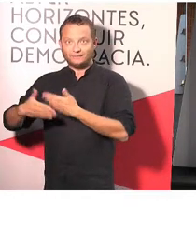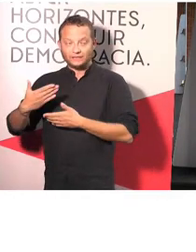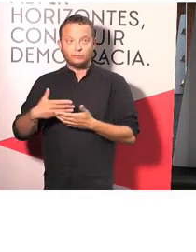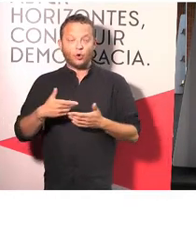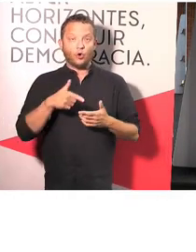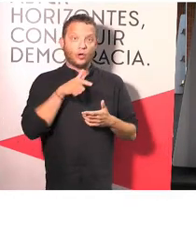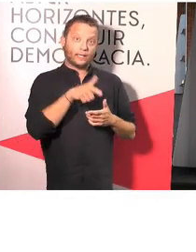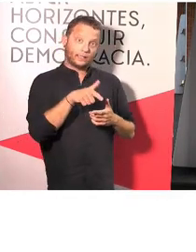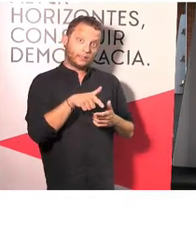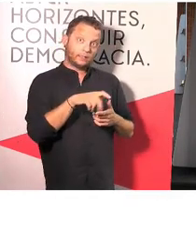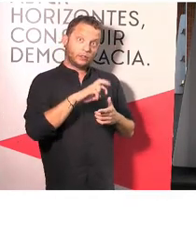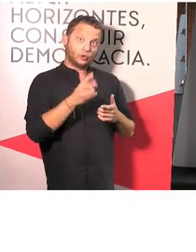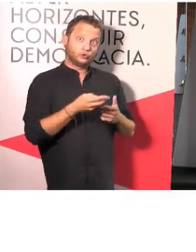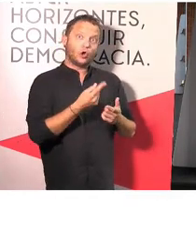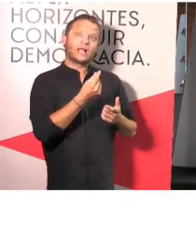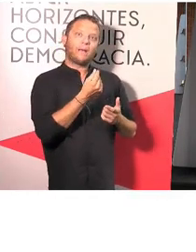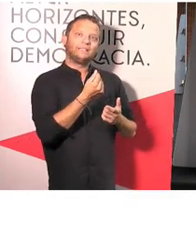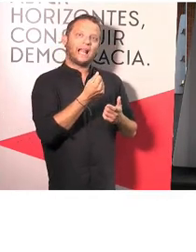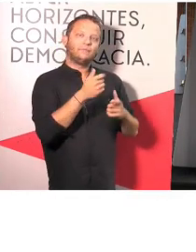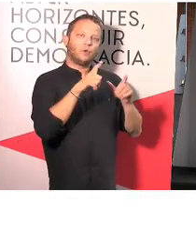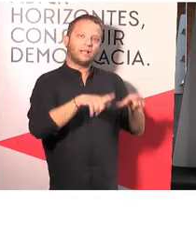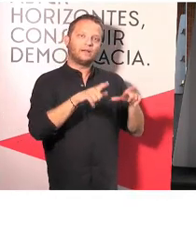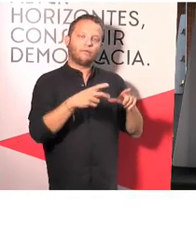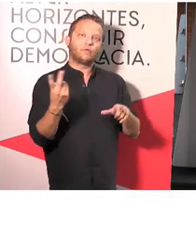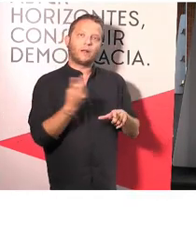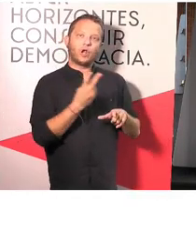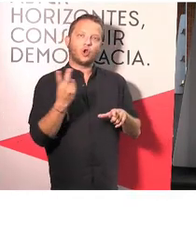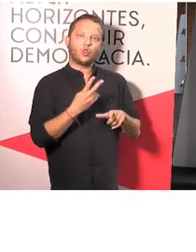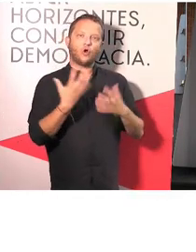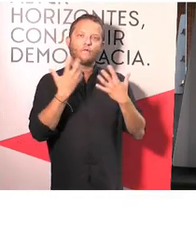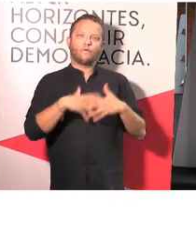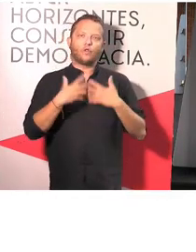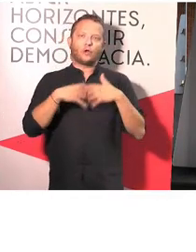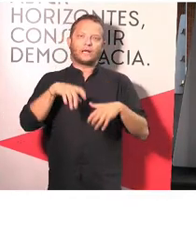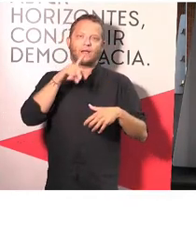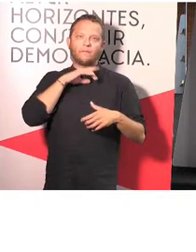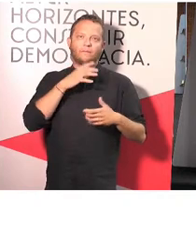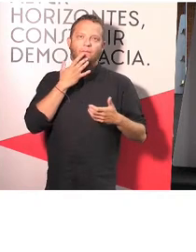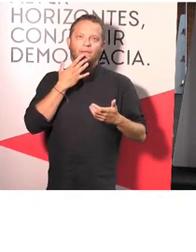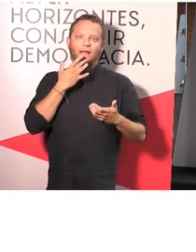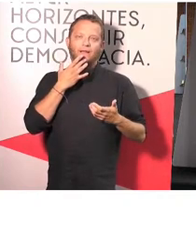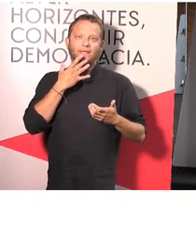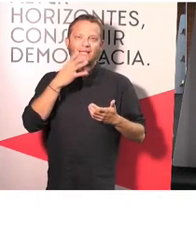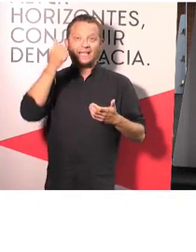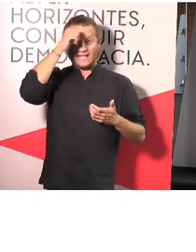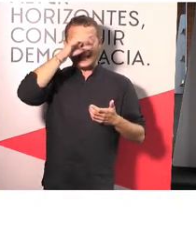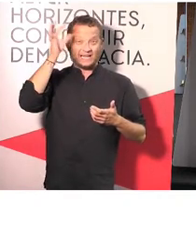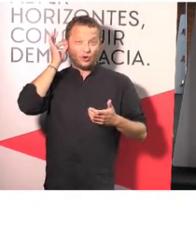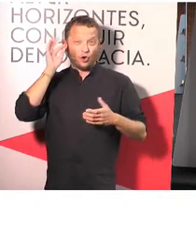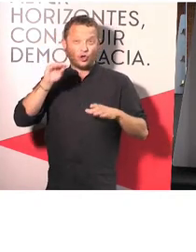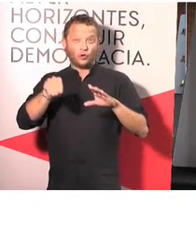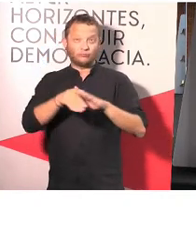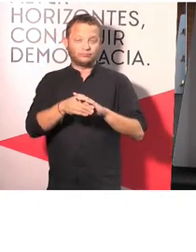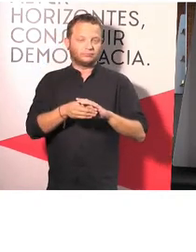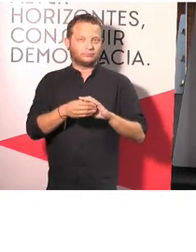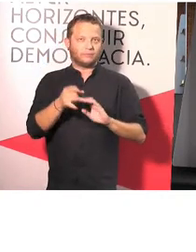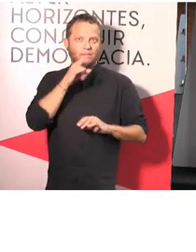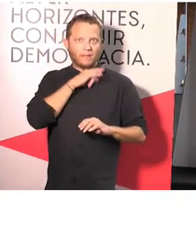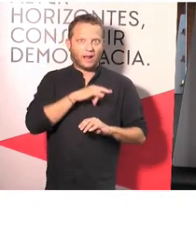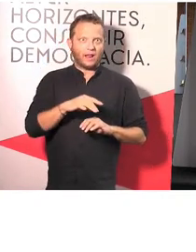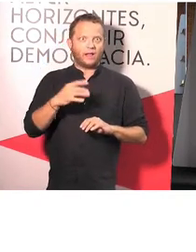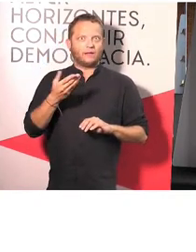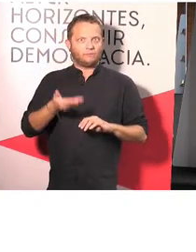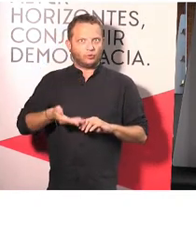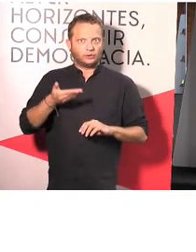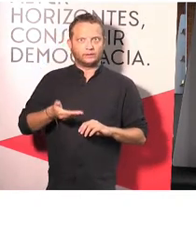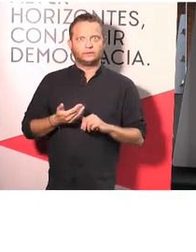y el capitalismo de plataforma, funcionan muy mal en términos de inclusión de género. Y creo que es